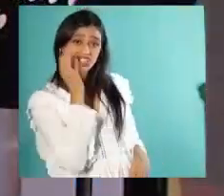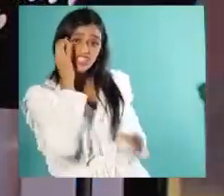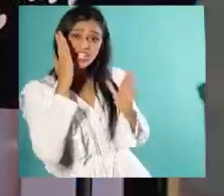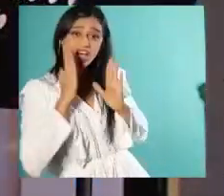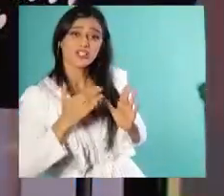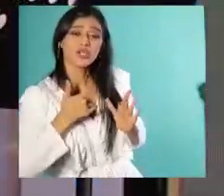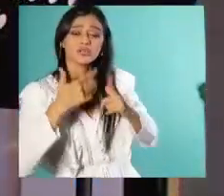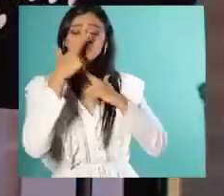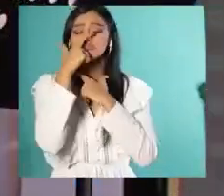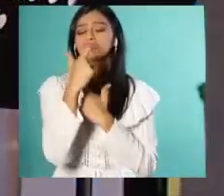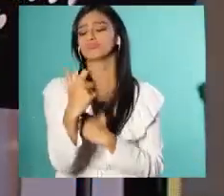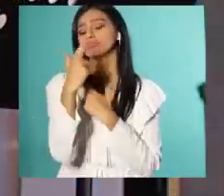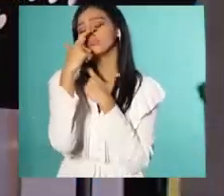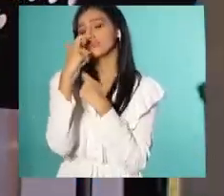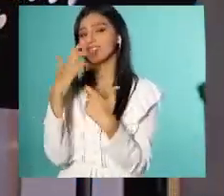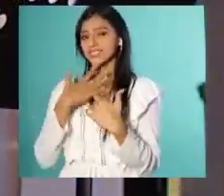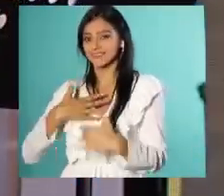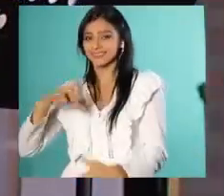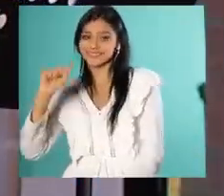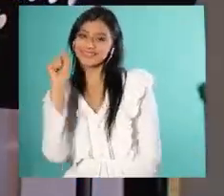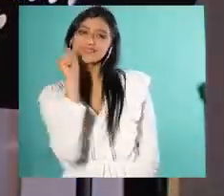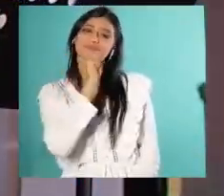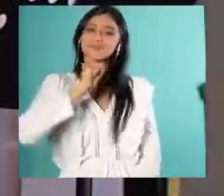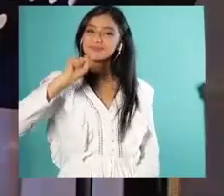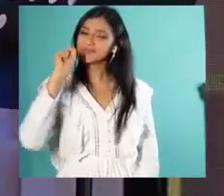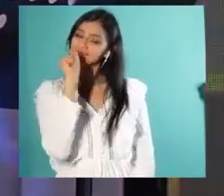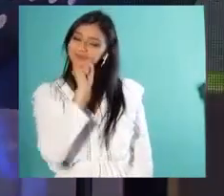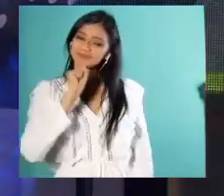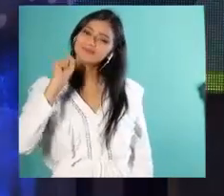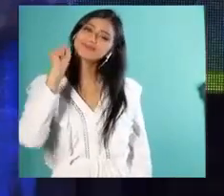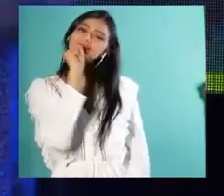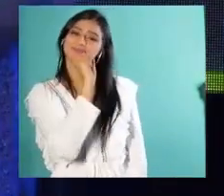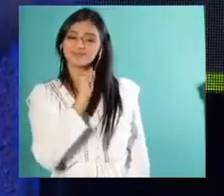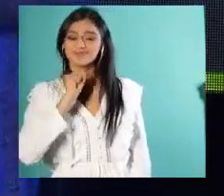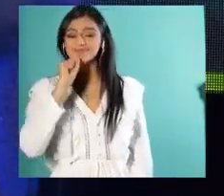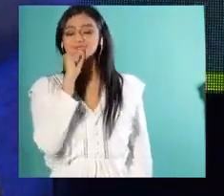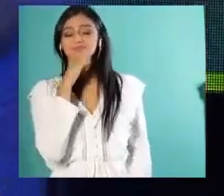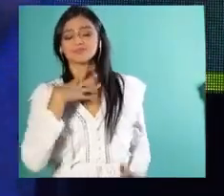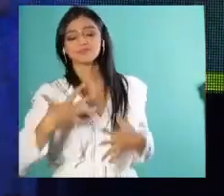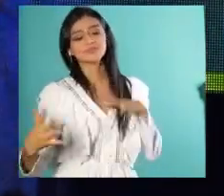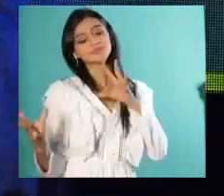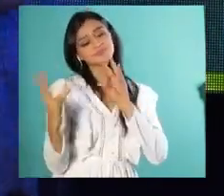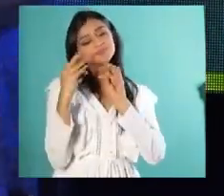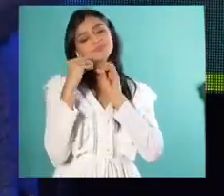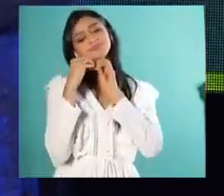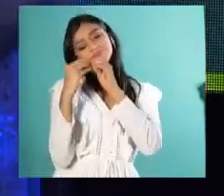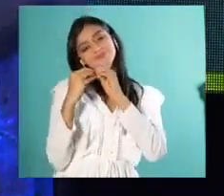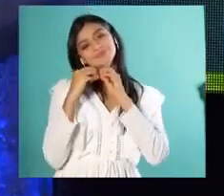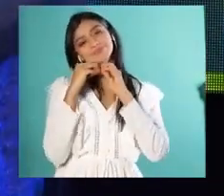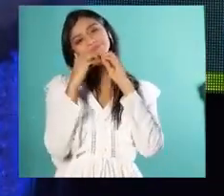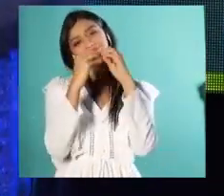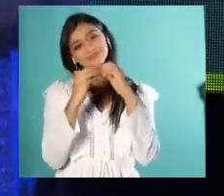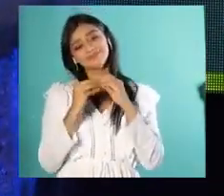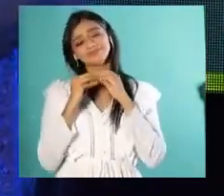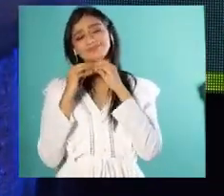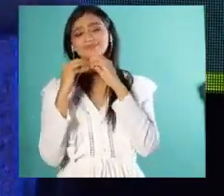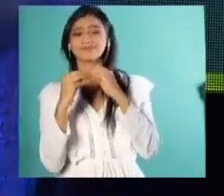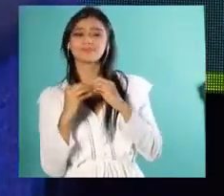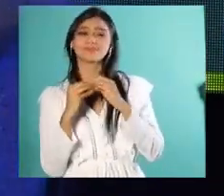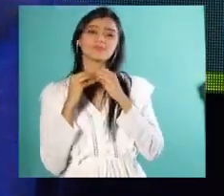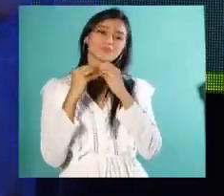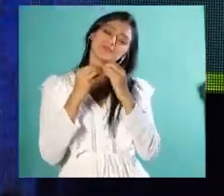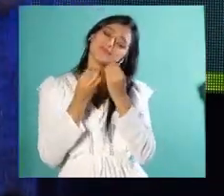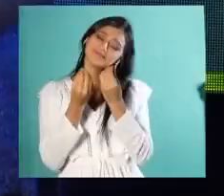Chinita, estoy enamorado. Aquí yo le canto mientras suena mi tumbao. Dame un besito, no me